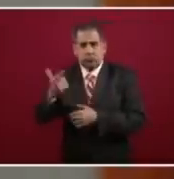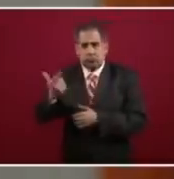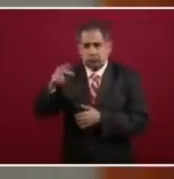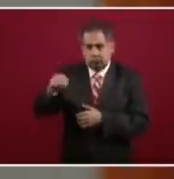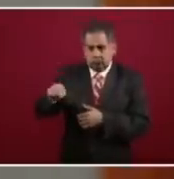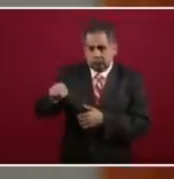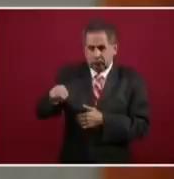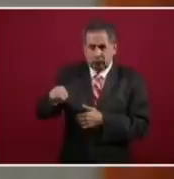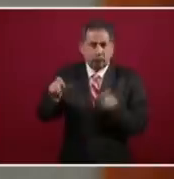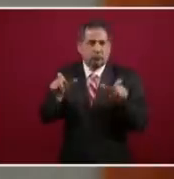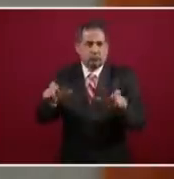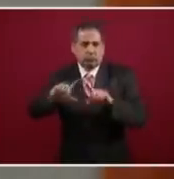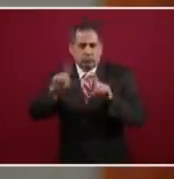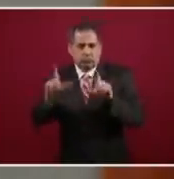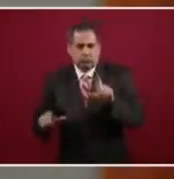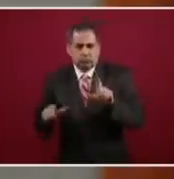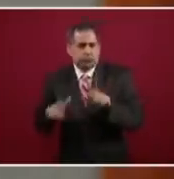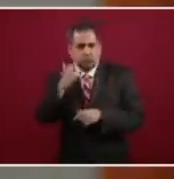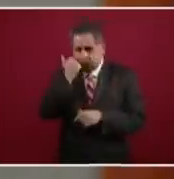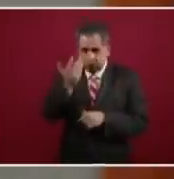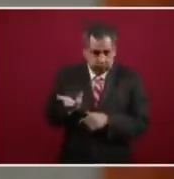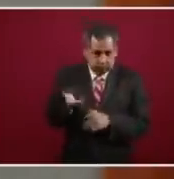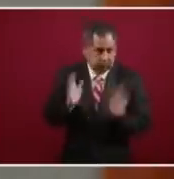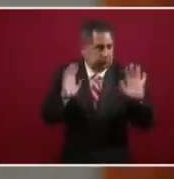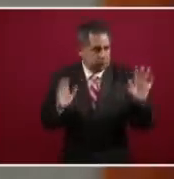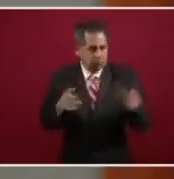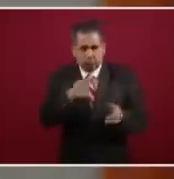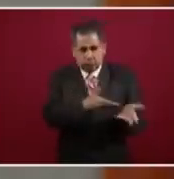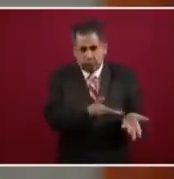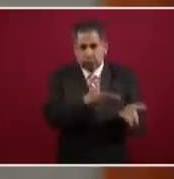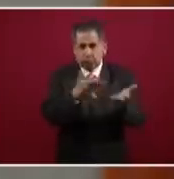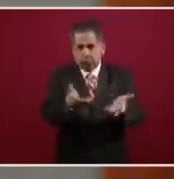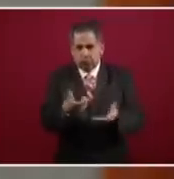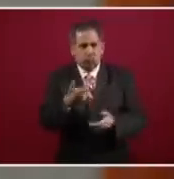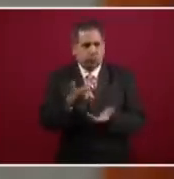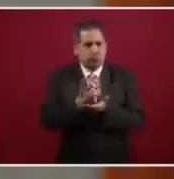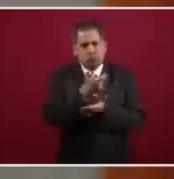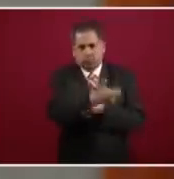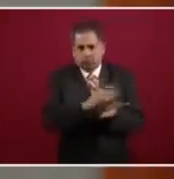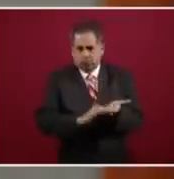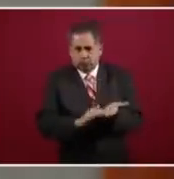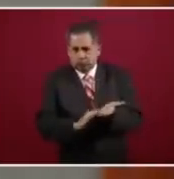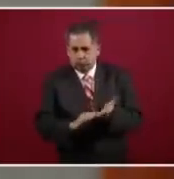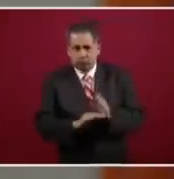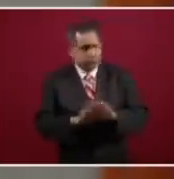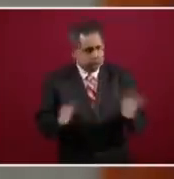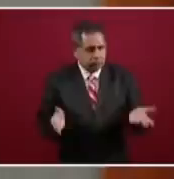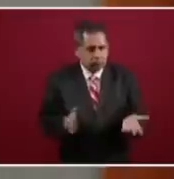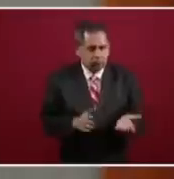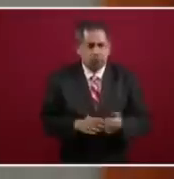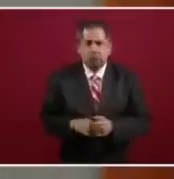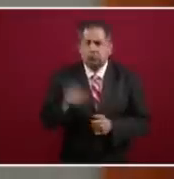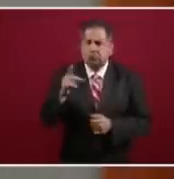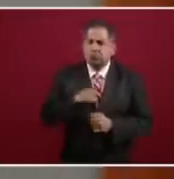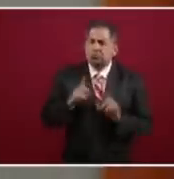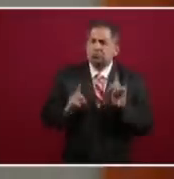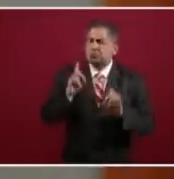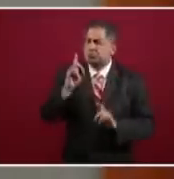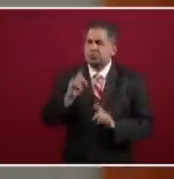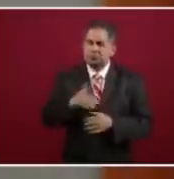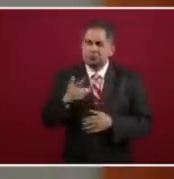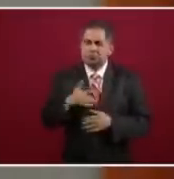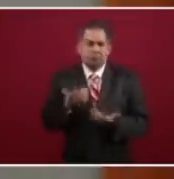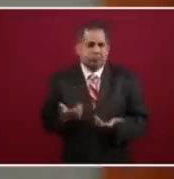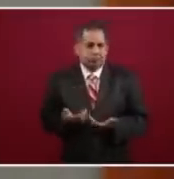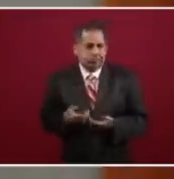como usted menciona pues no se quieren integrar está la posibilidad de liquidación pero me surge una duda presidente dado que